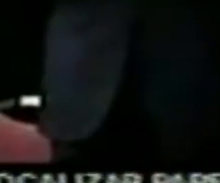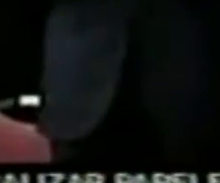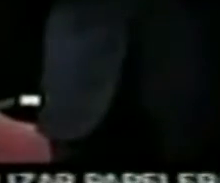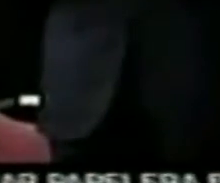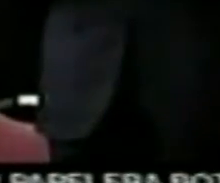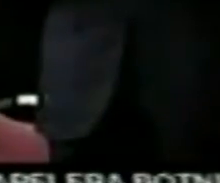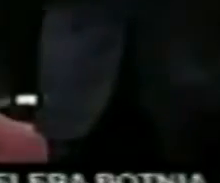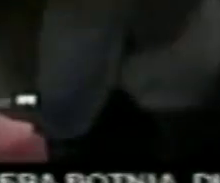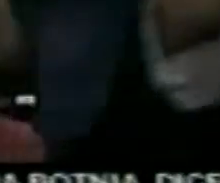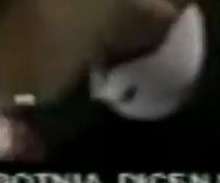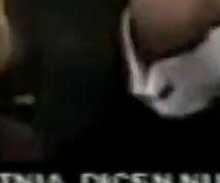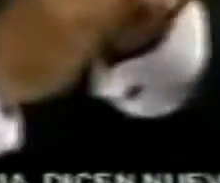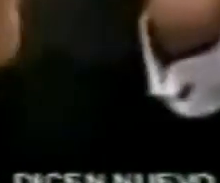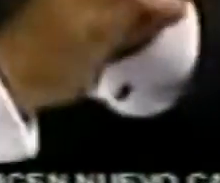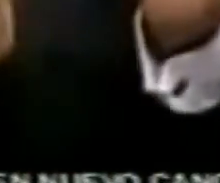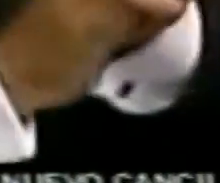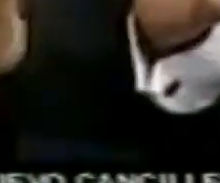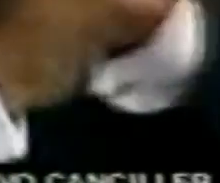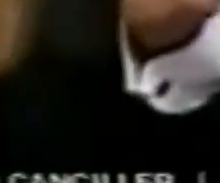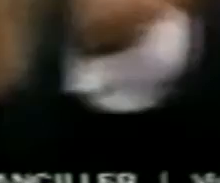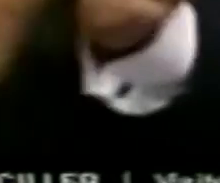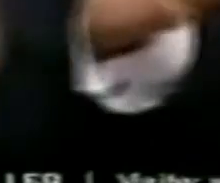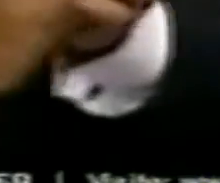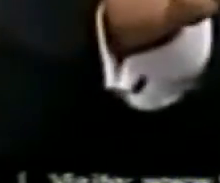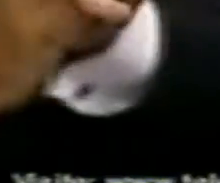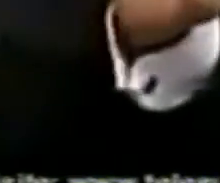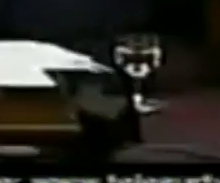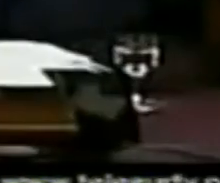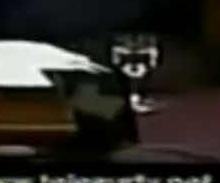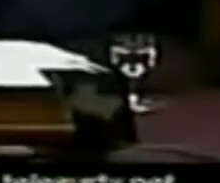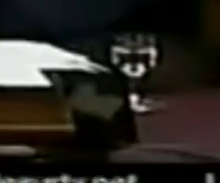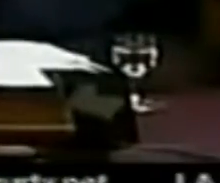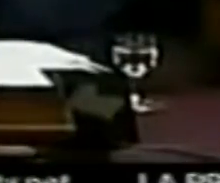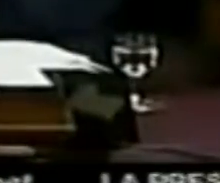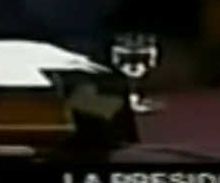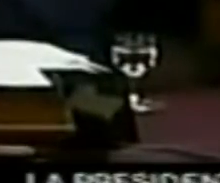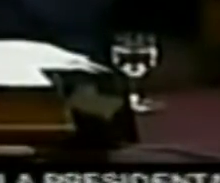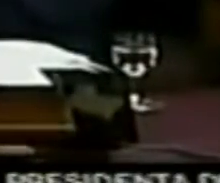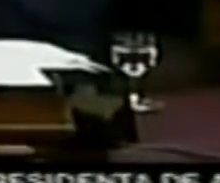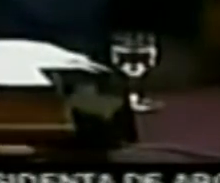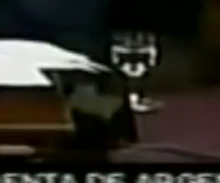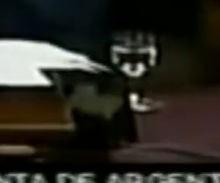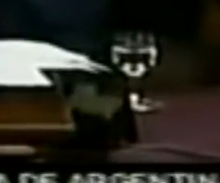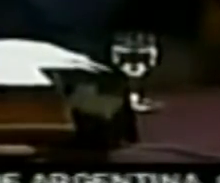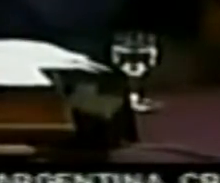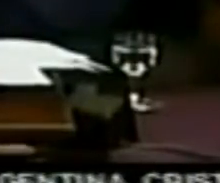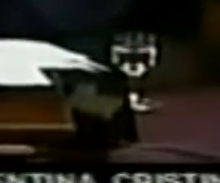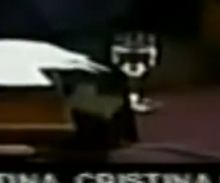Con la presencia de presidentes de diferentes naciones y demás invitados especiales, se